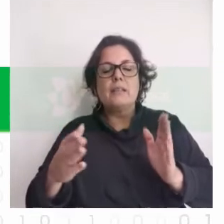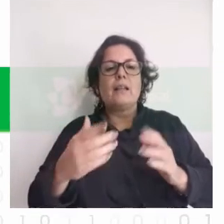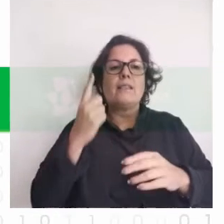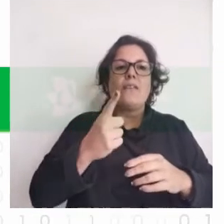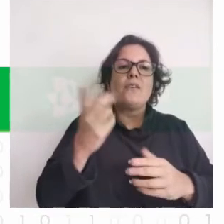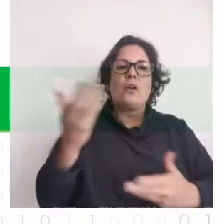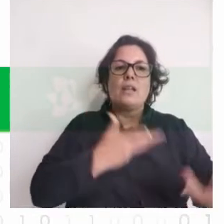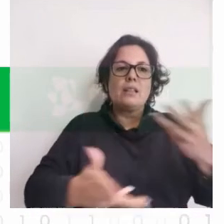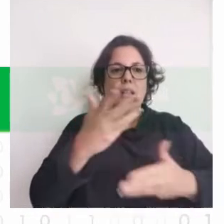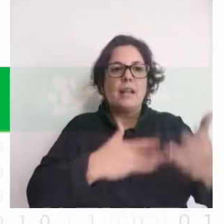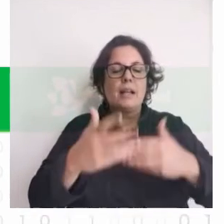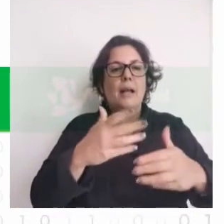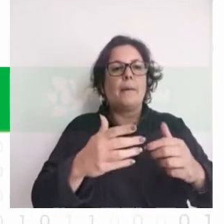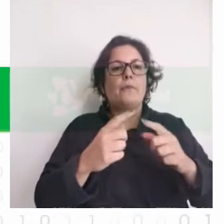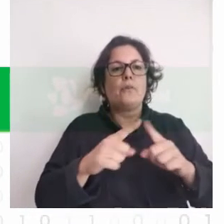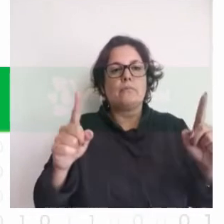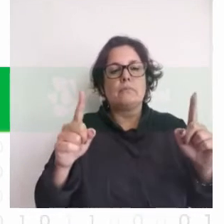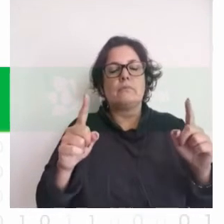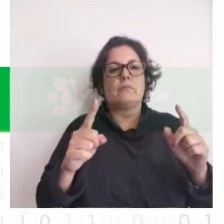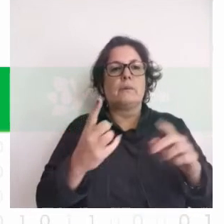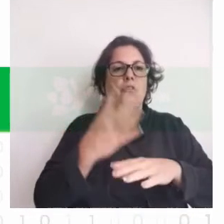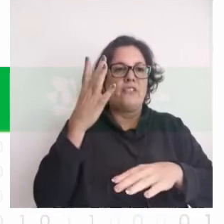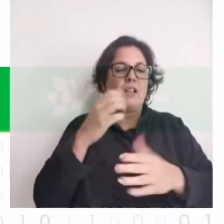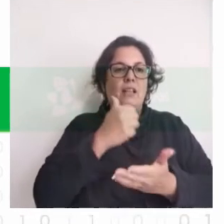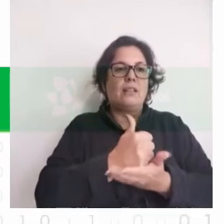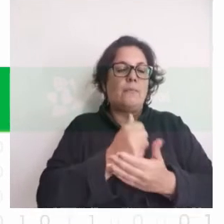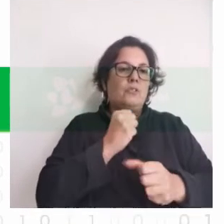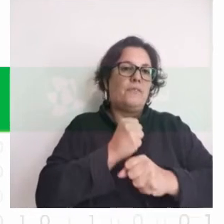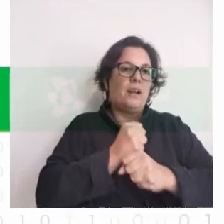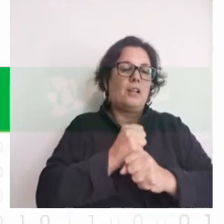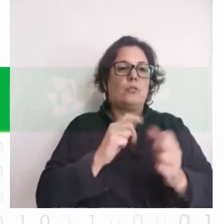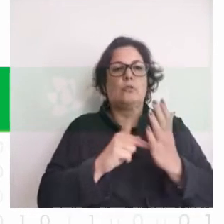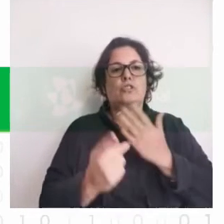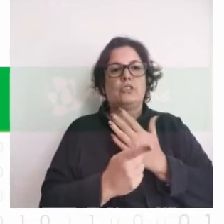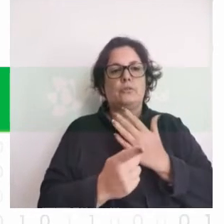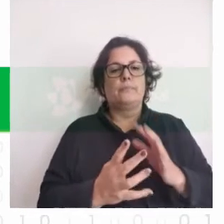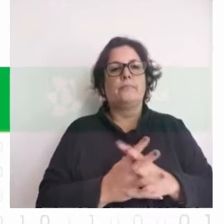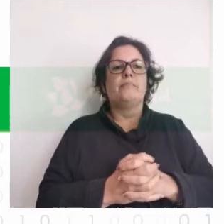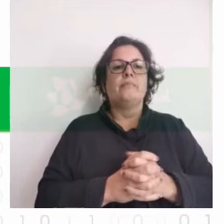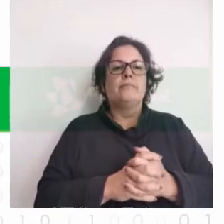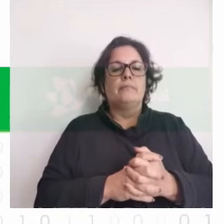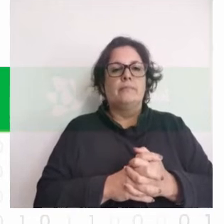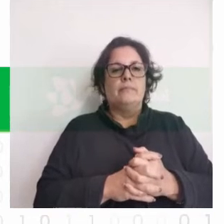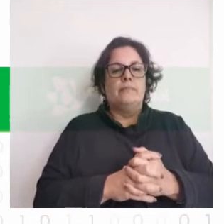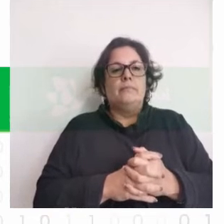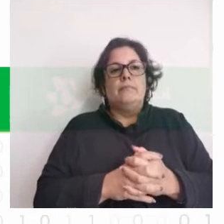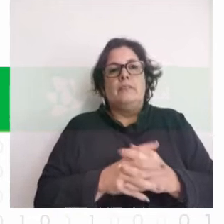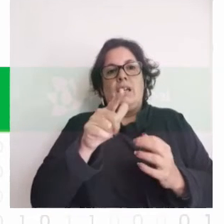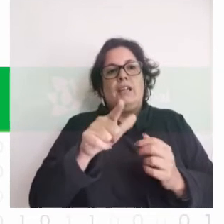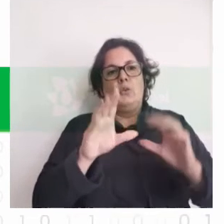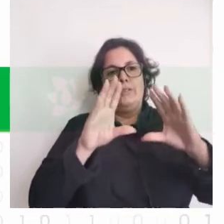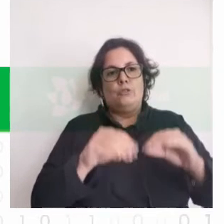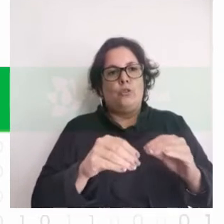intercambios interdisciplinarios súper ricos con todos los que estábamos trabajando en el proyecto. Así que bueno, eso es todo.